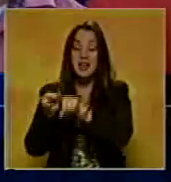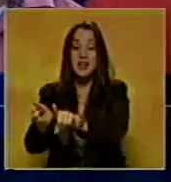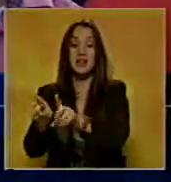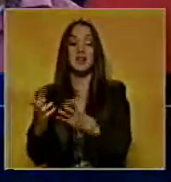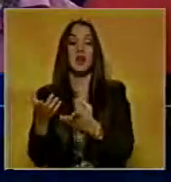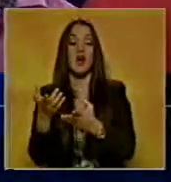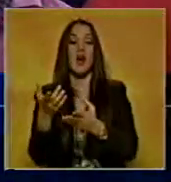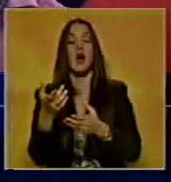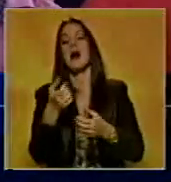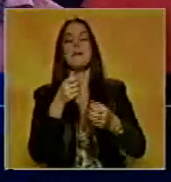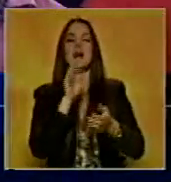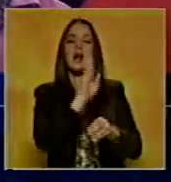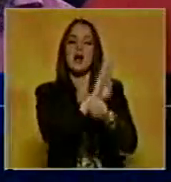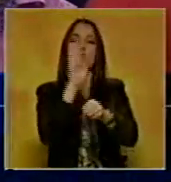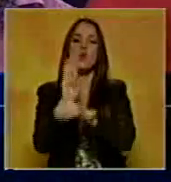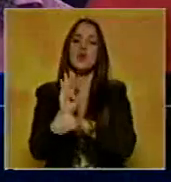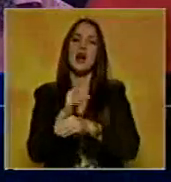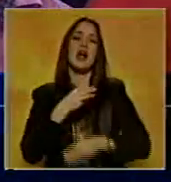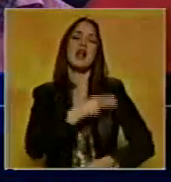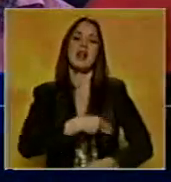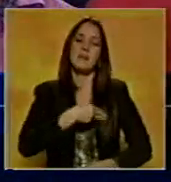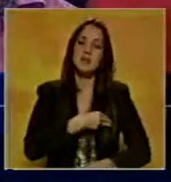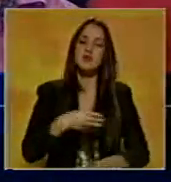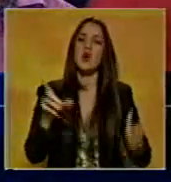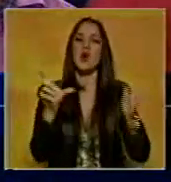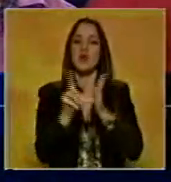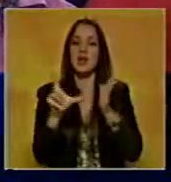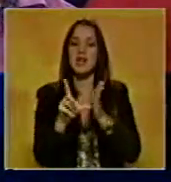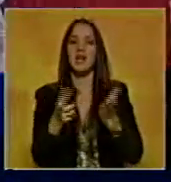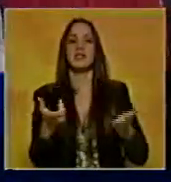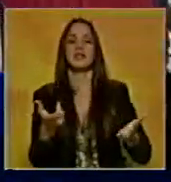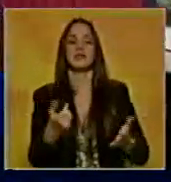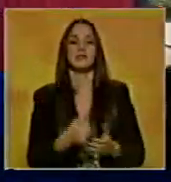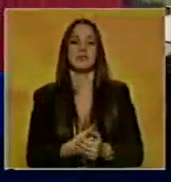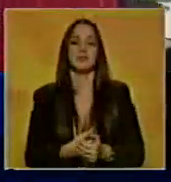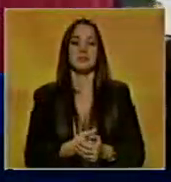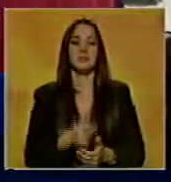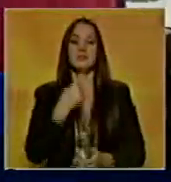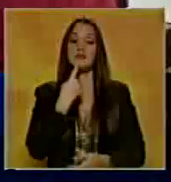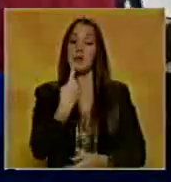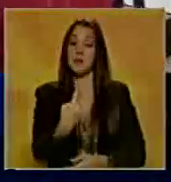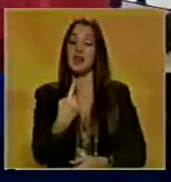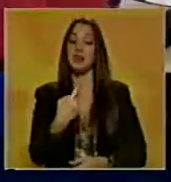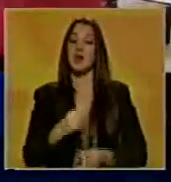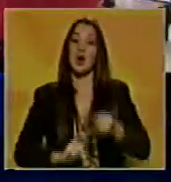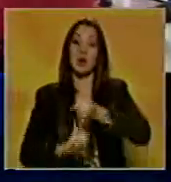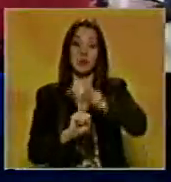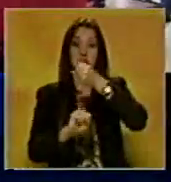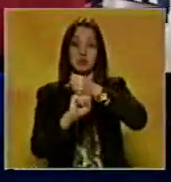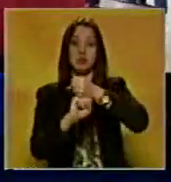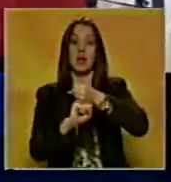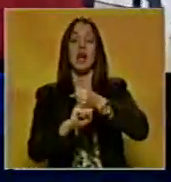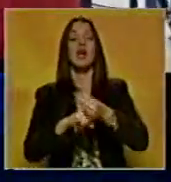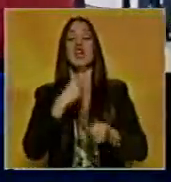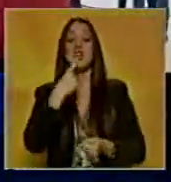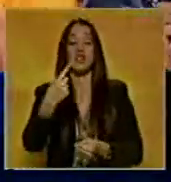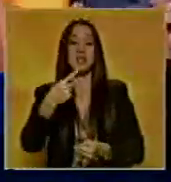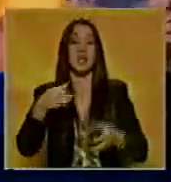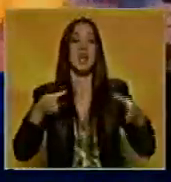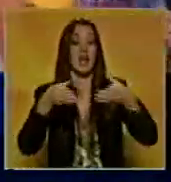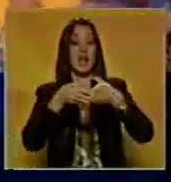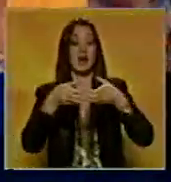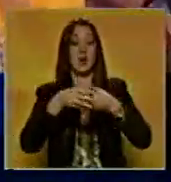sus reivindicaciones, sus misiones, sus leyes. Flores respaldó la instalación del Parlamento Comunal y afirmó que la bancada